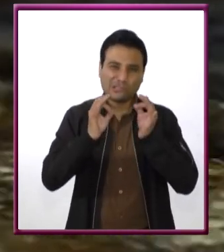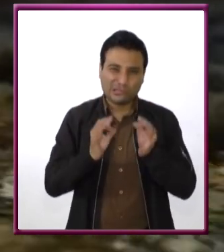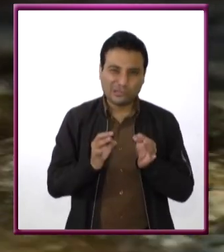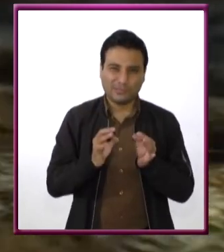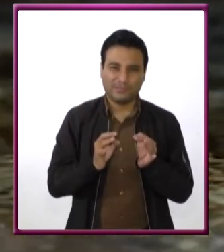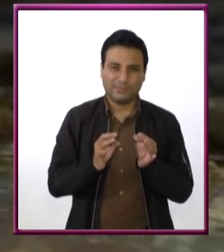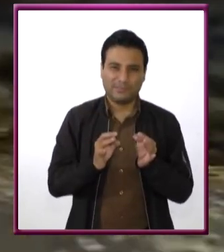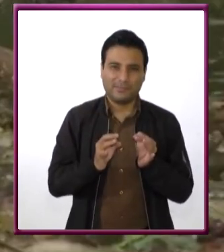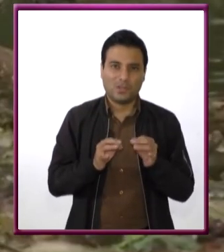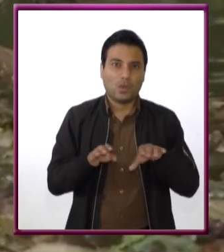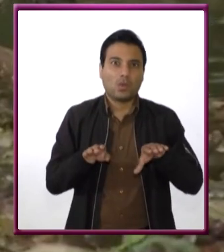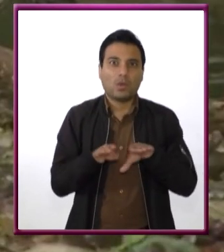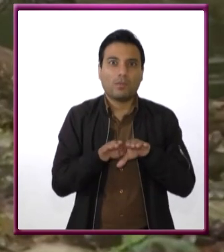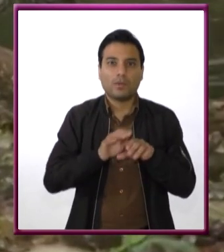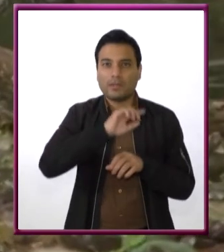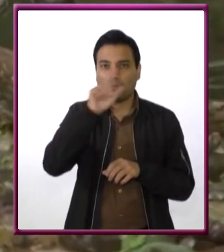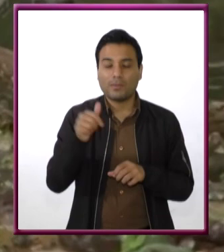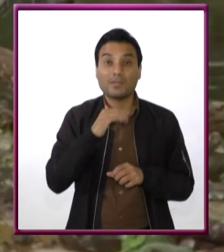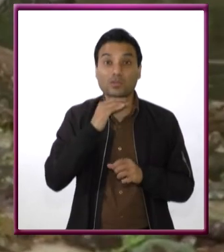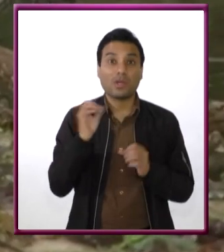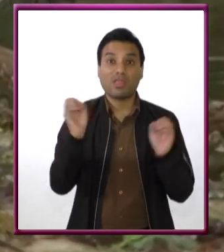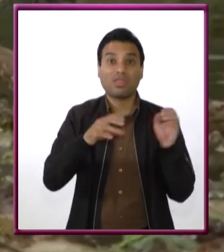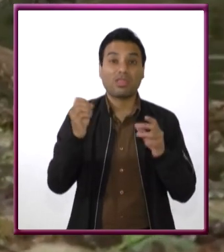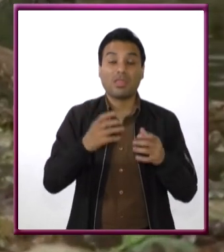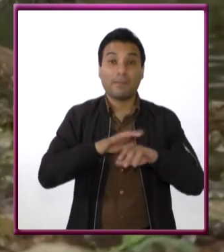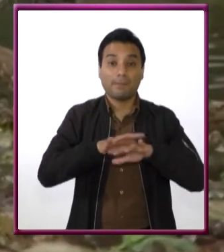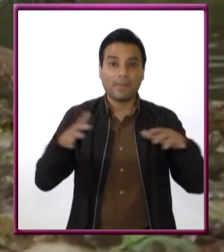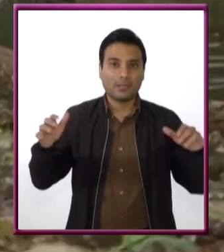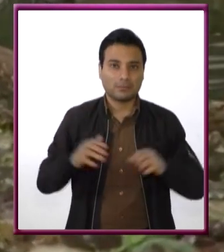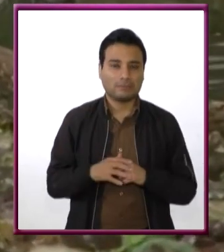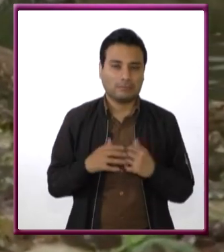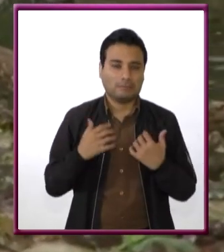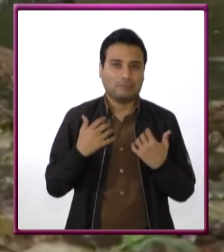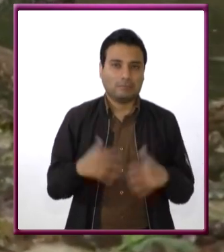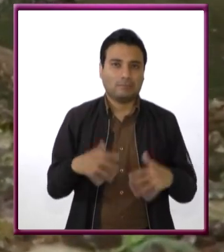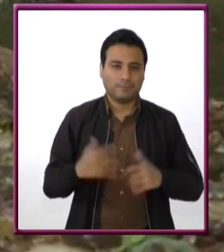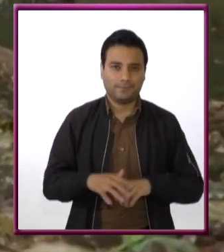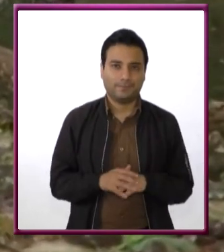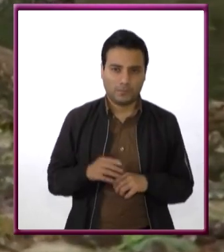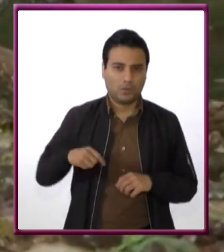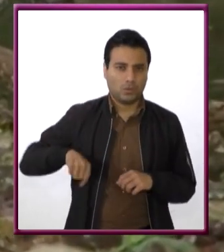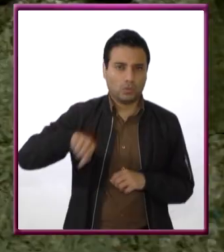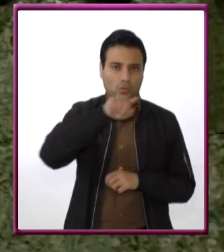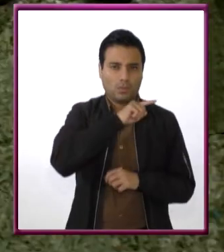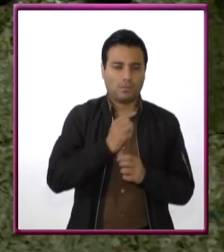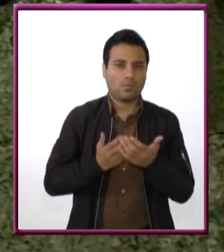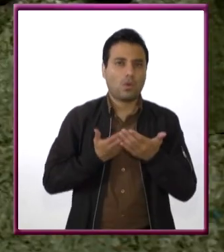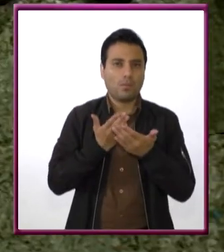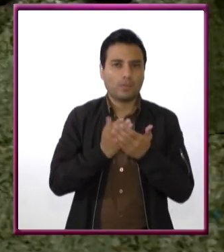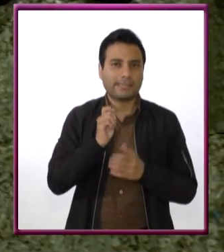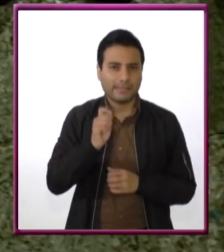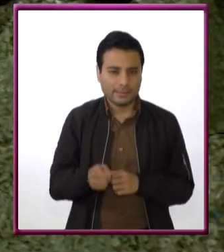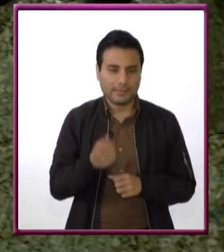para que justamente no se vayan al mar. ¿Cómo estará la situación a nivel mundial? Entonces, nosotros estamos promoviendo la